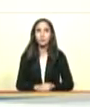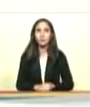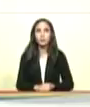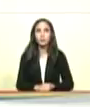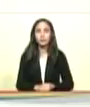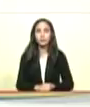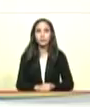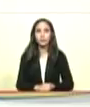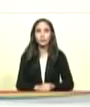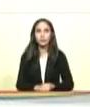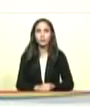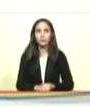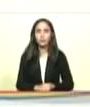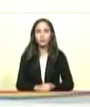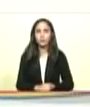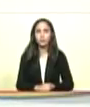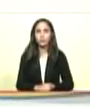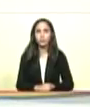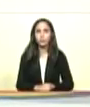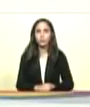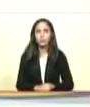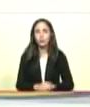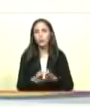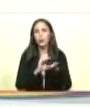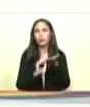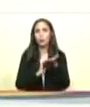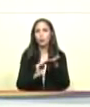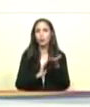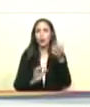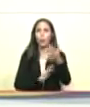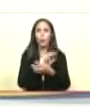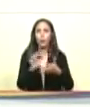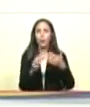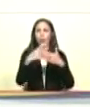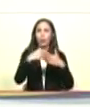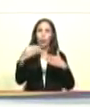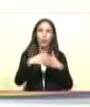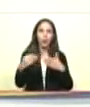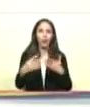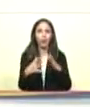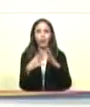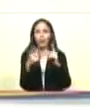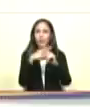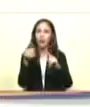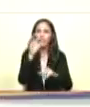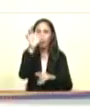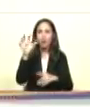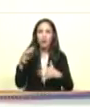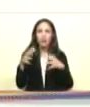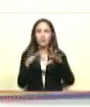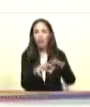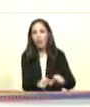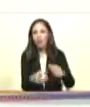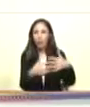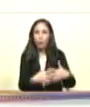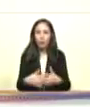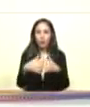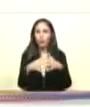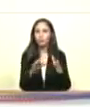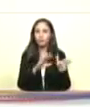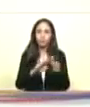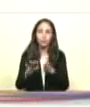que no ha podido ni podrá con nosotros. Quiero decirles, por ejemplo, una noticia importante antes de